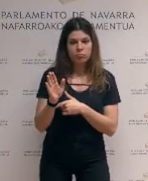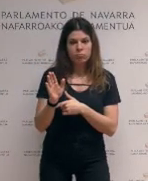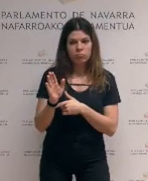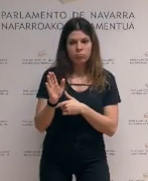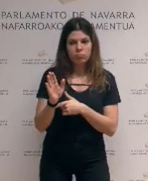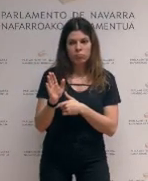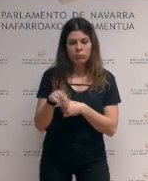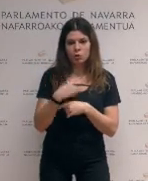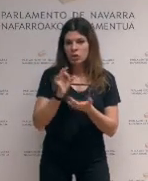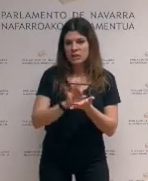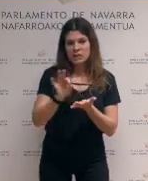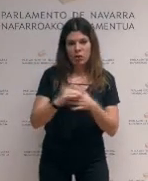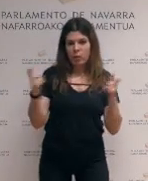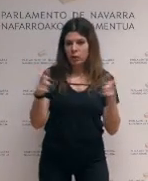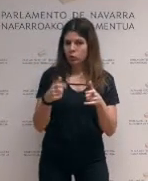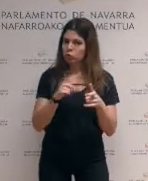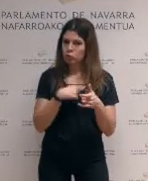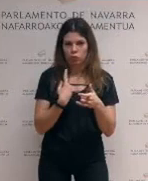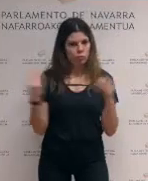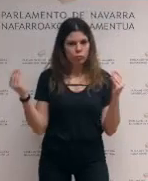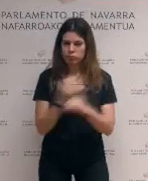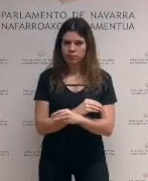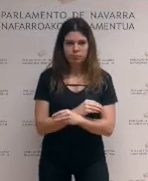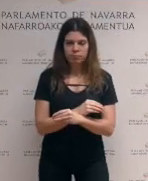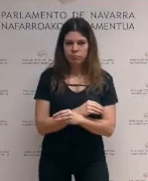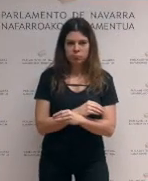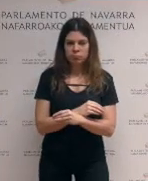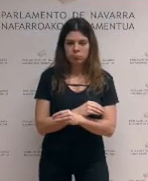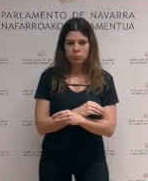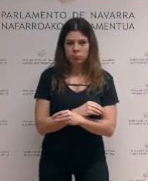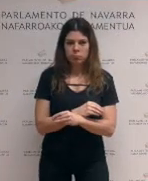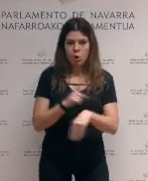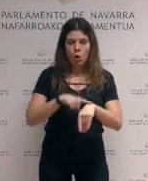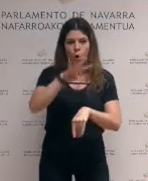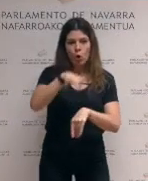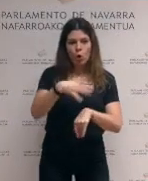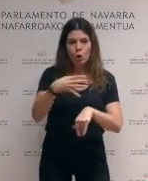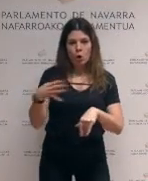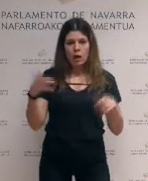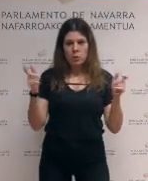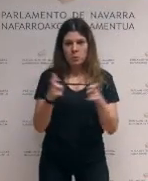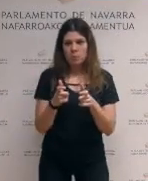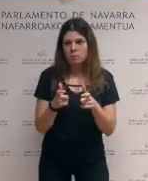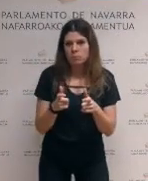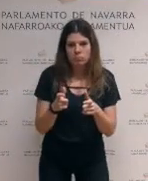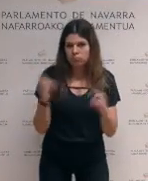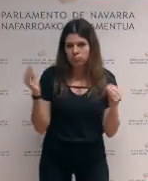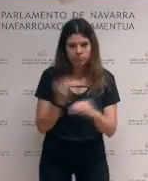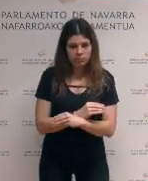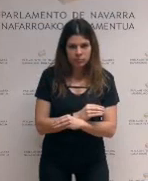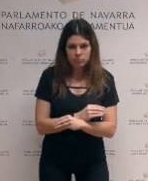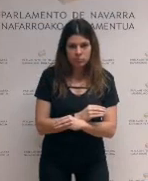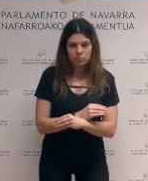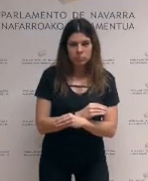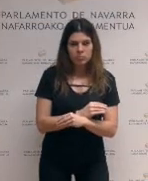con una reducción de servicios a los ciudadanos. No podemos estar de acuerdo con que se reduzcan los horarios de las farmacias, no podemos estar de acuerdo con que se reduzca